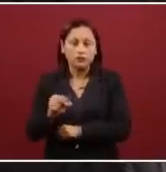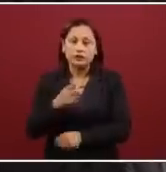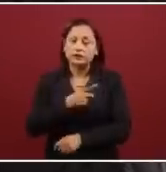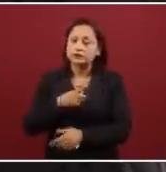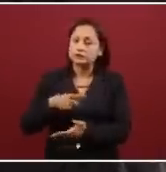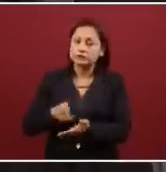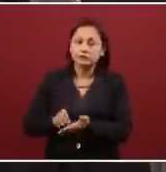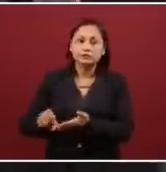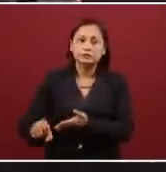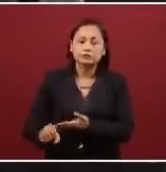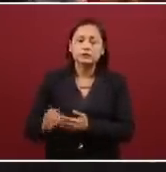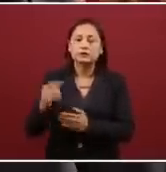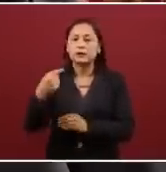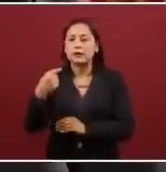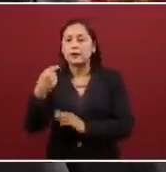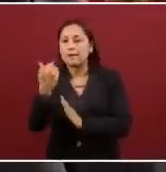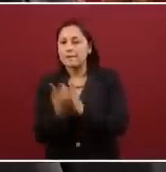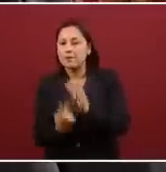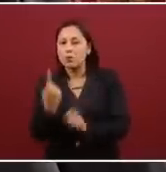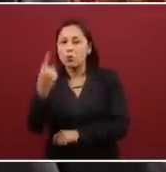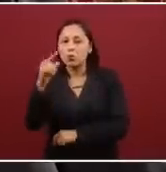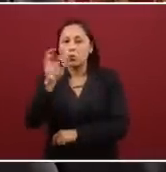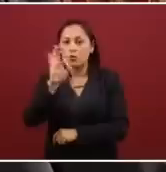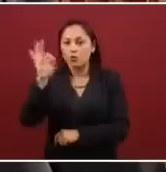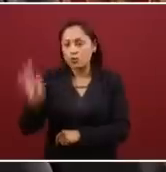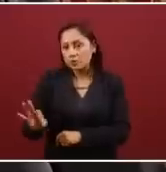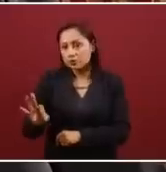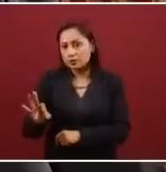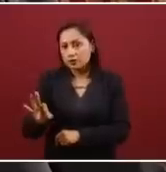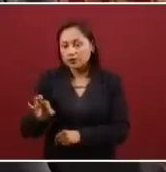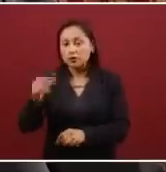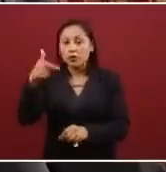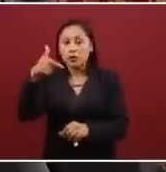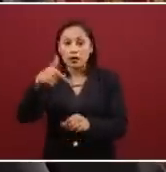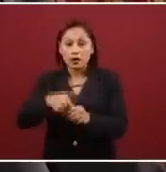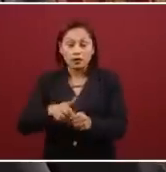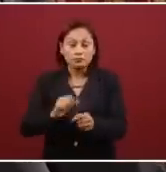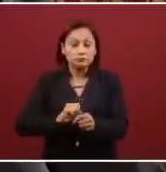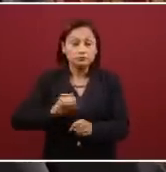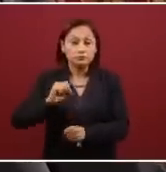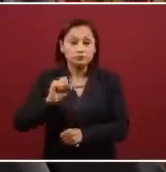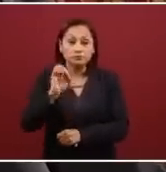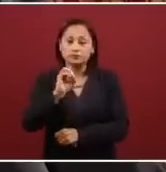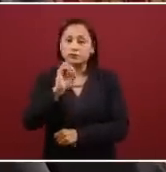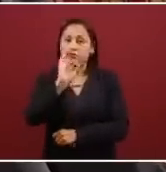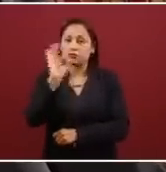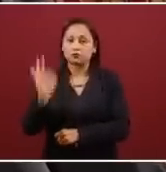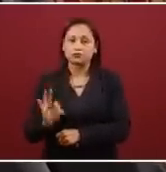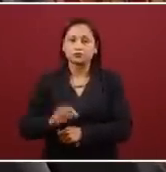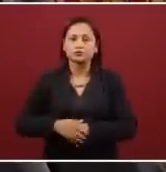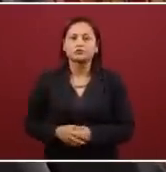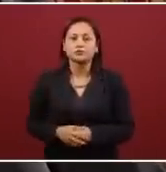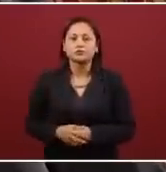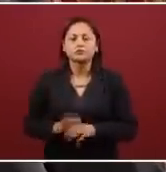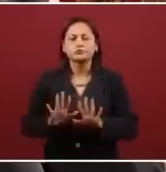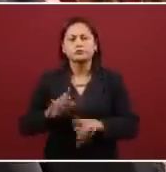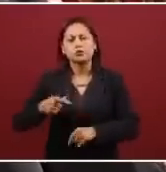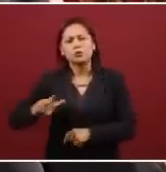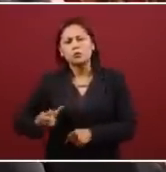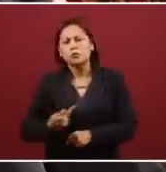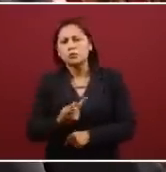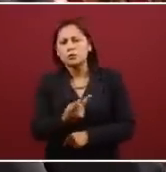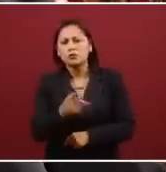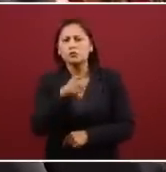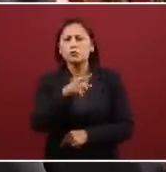menos 1% y el aumento de gasolina ha sido del 0%. ¿Qué le va a decir el próximo lunes a la gente que